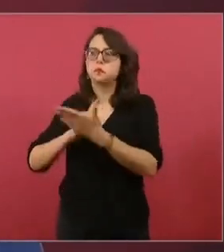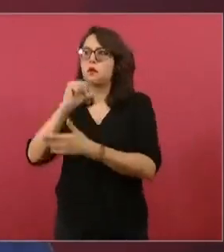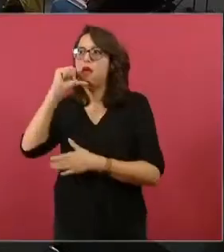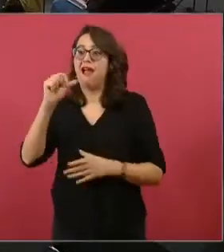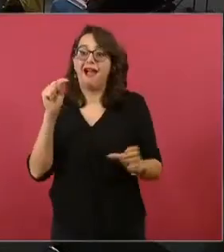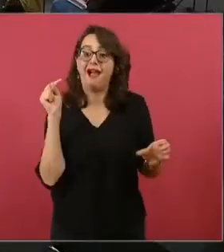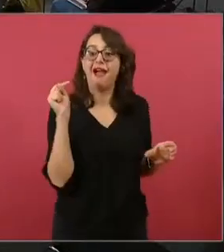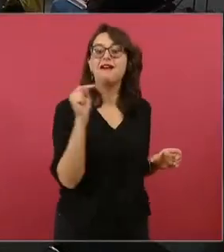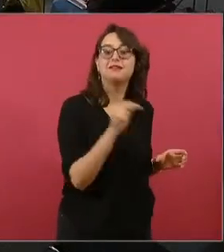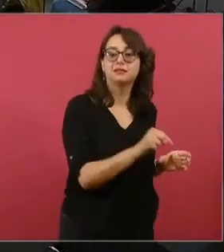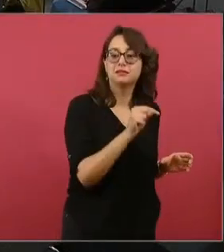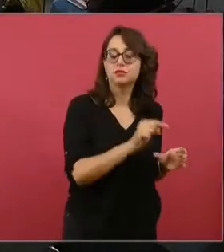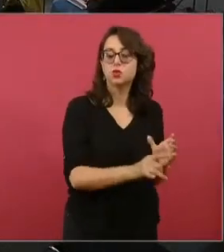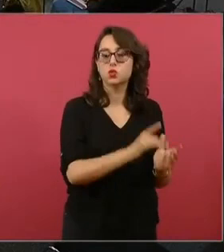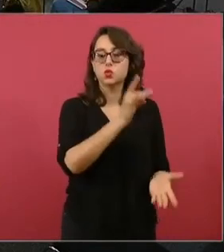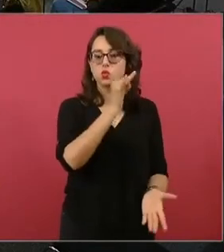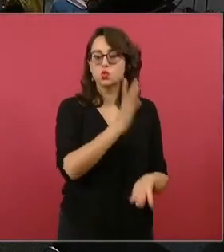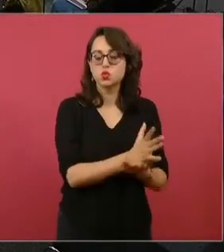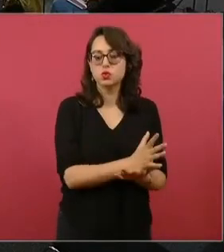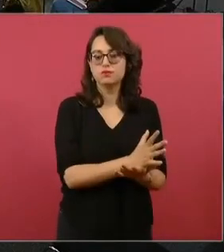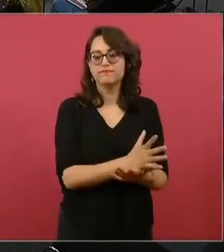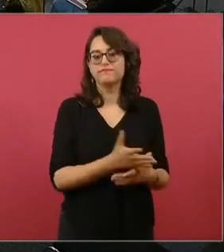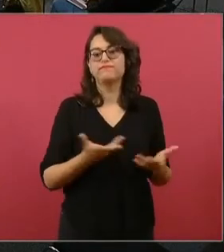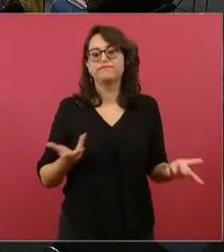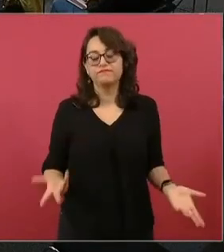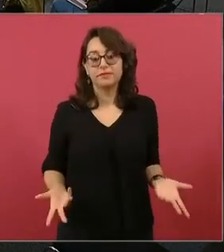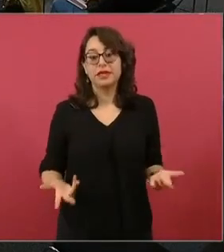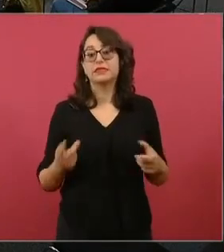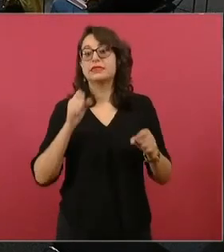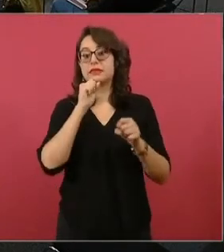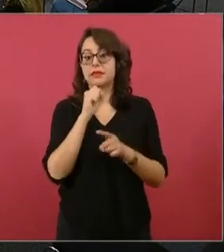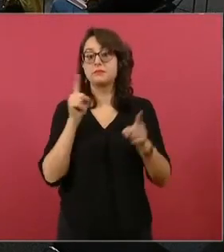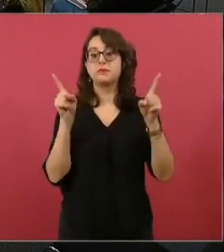a que haya más homicidios.